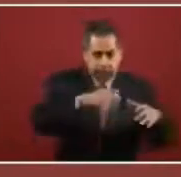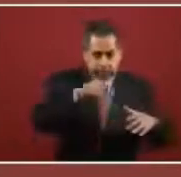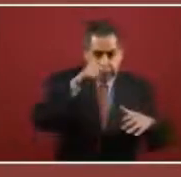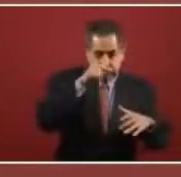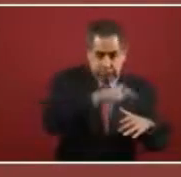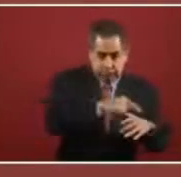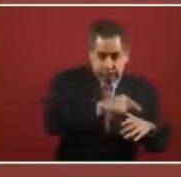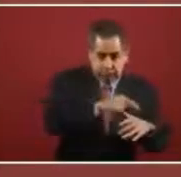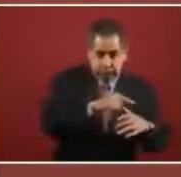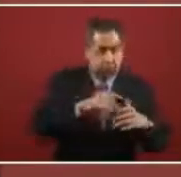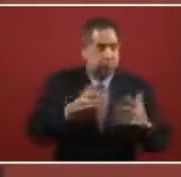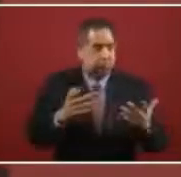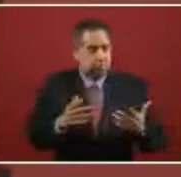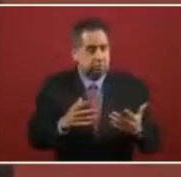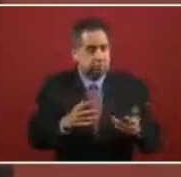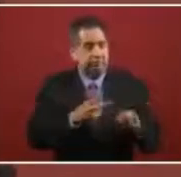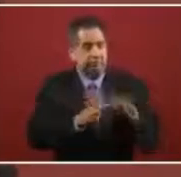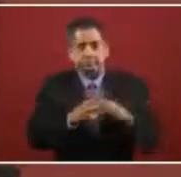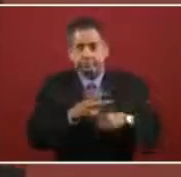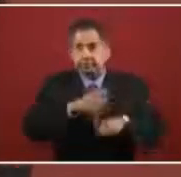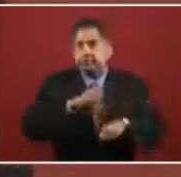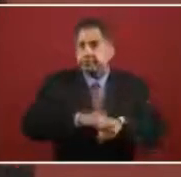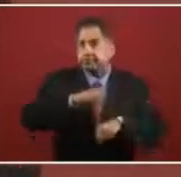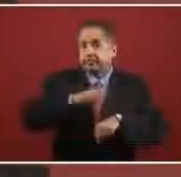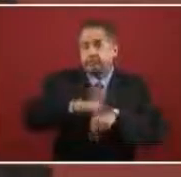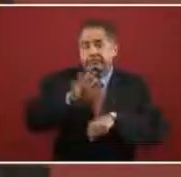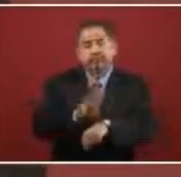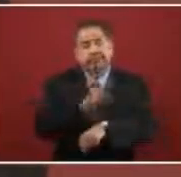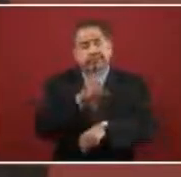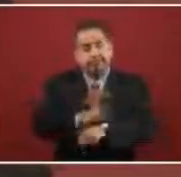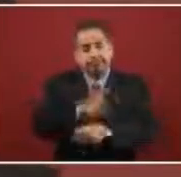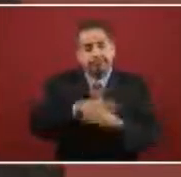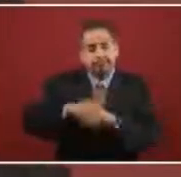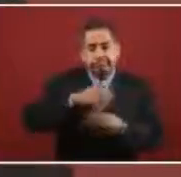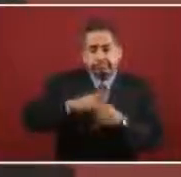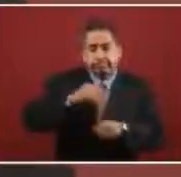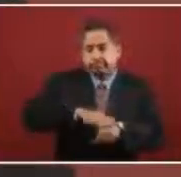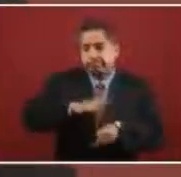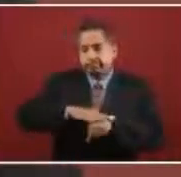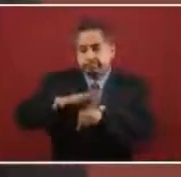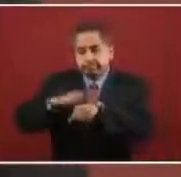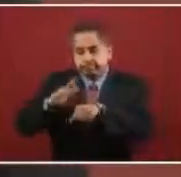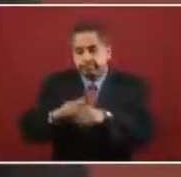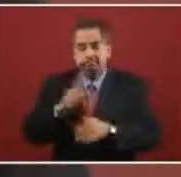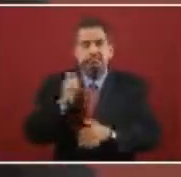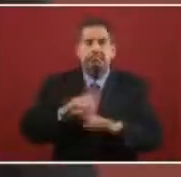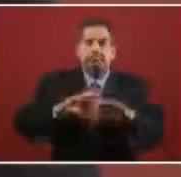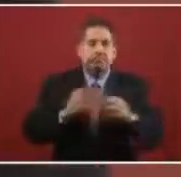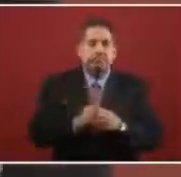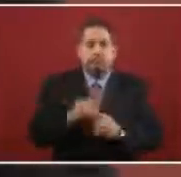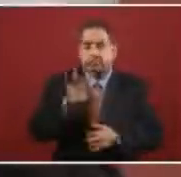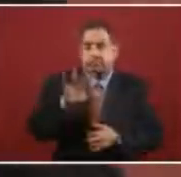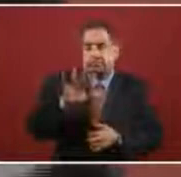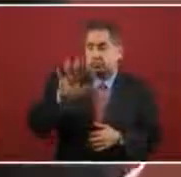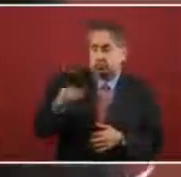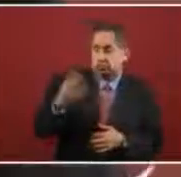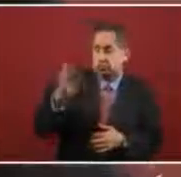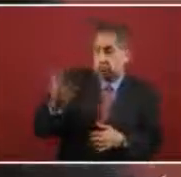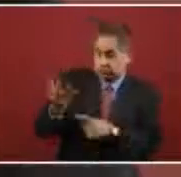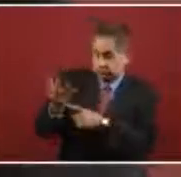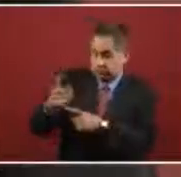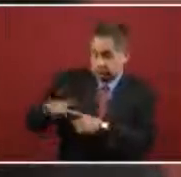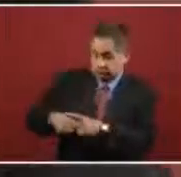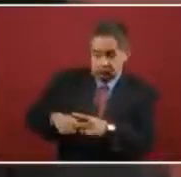que va a significar generar más energía, porque estamos hablando de 54-46